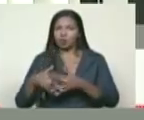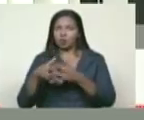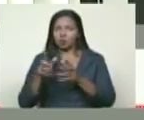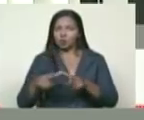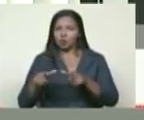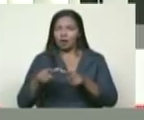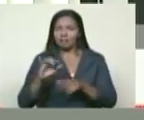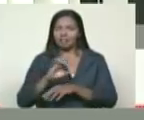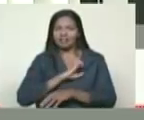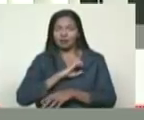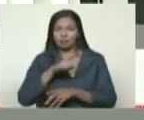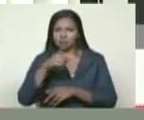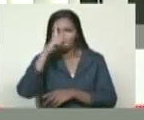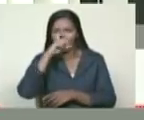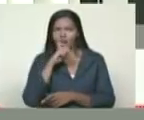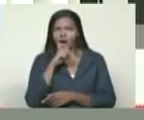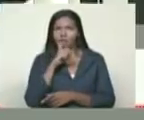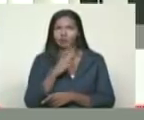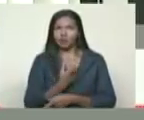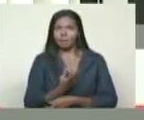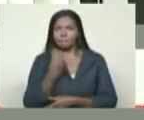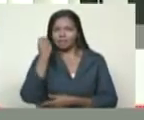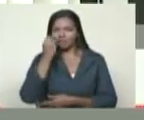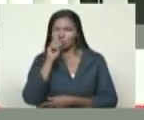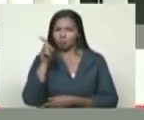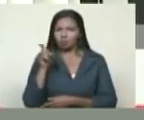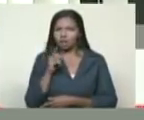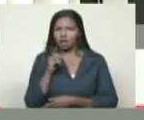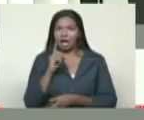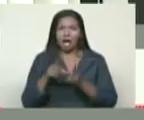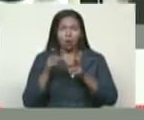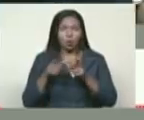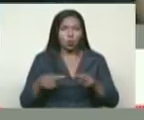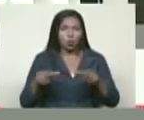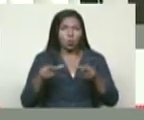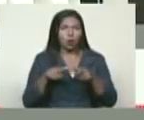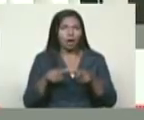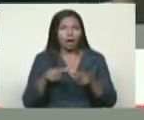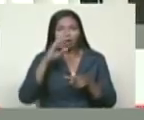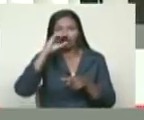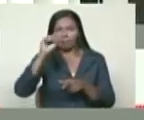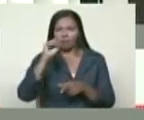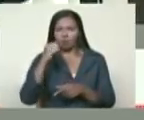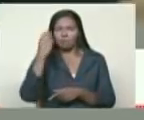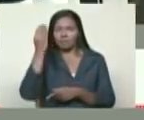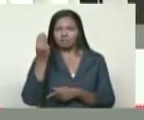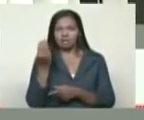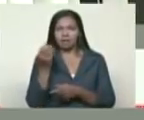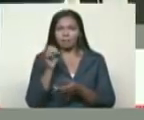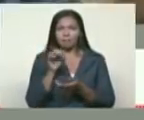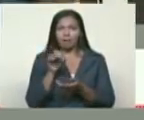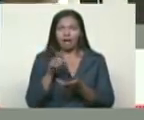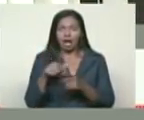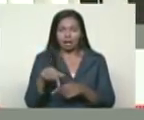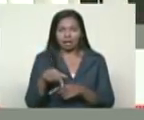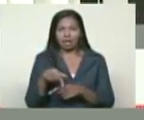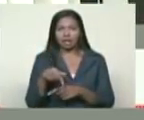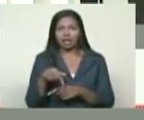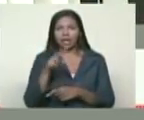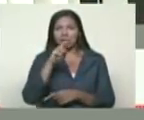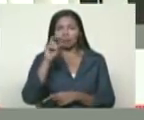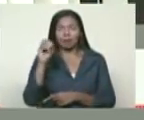enero de este año estaba algún escenario de que Nicolás Maduro todavía sería presidente el 20 de